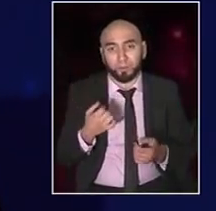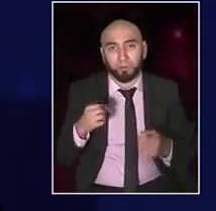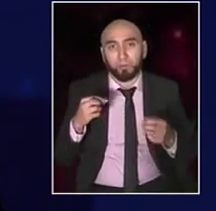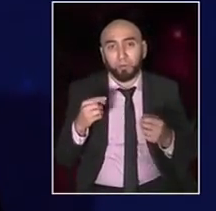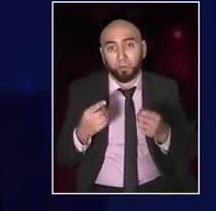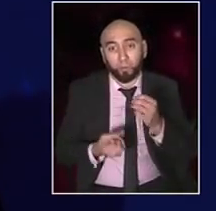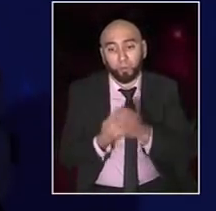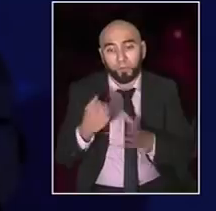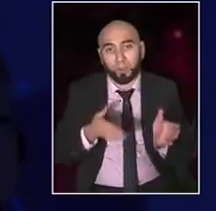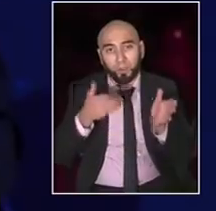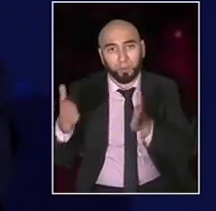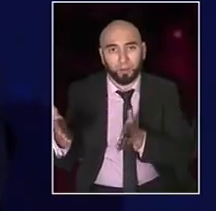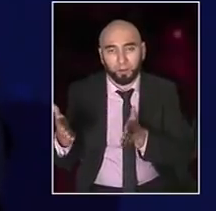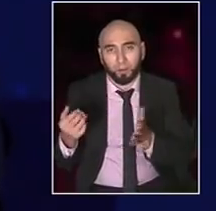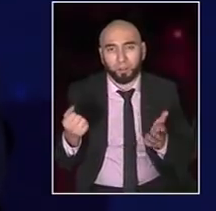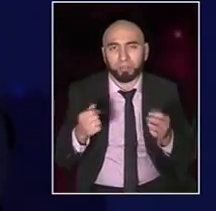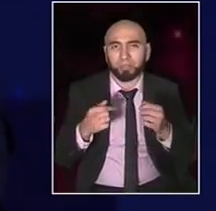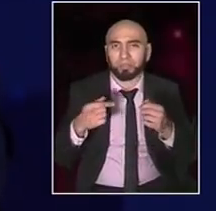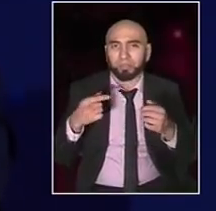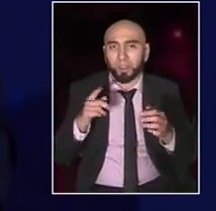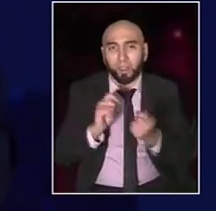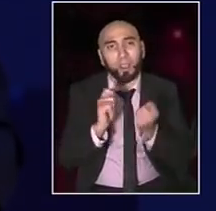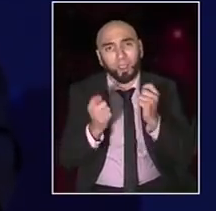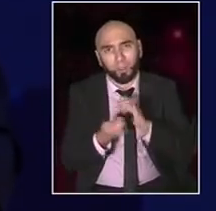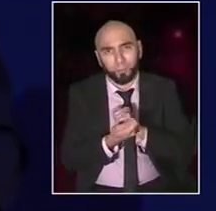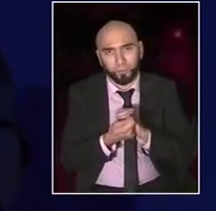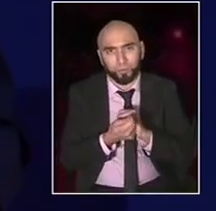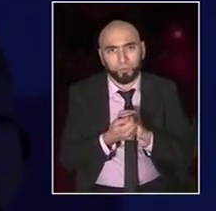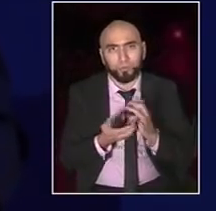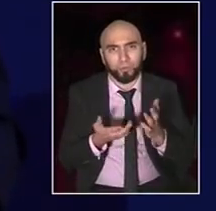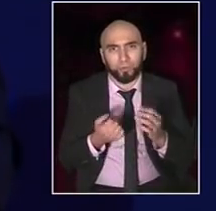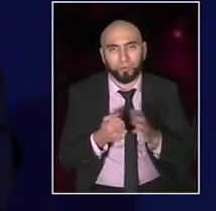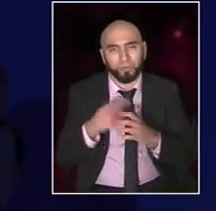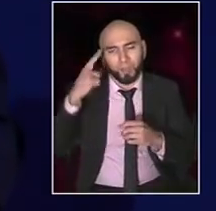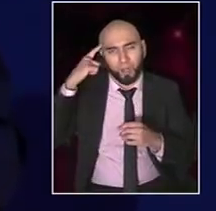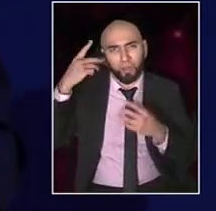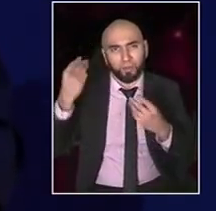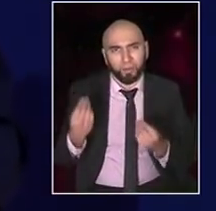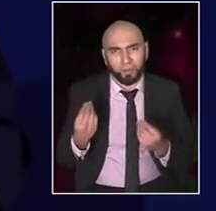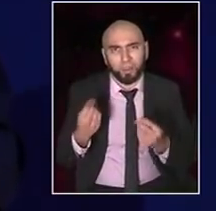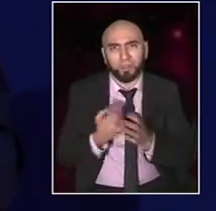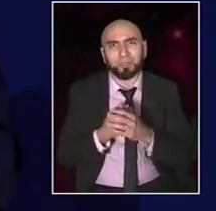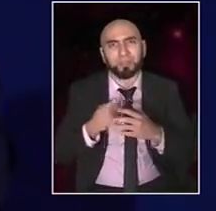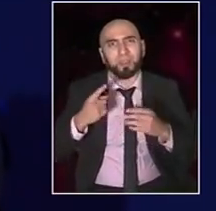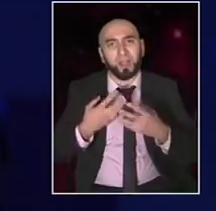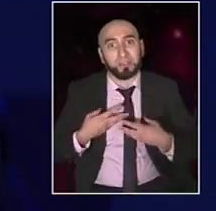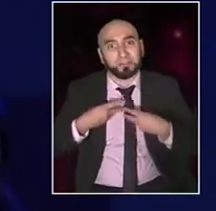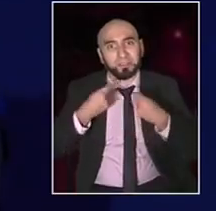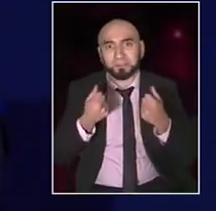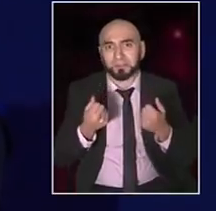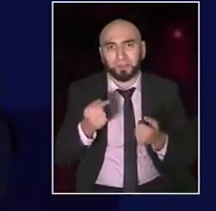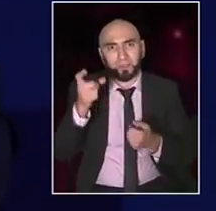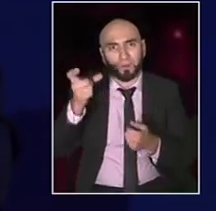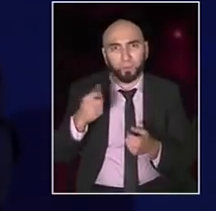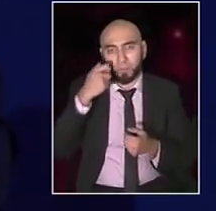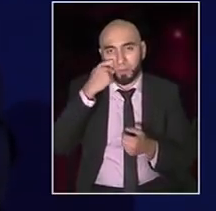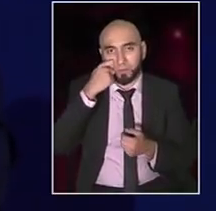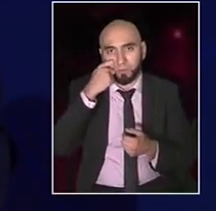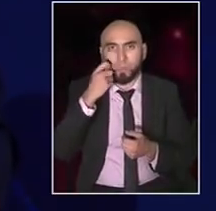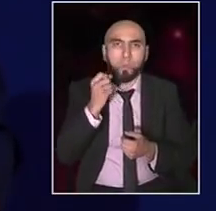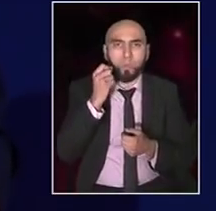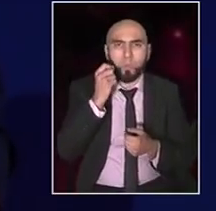era vertiginosa de velocidad, sino de cambios de las lógicas que constituyen la sociedad, que constituyen la esencia del ser humano. ¿Cuál es el mundo que